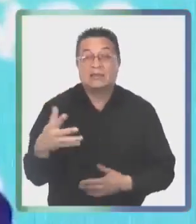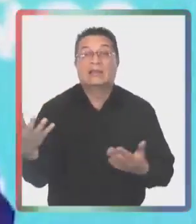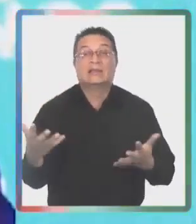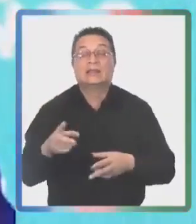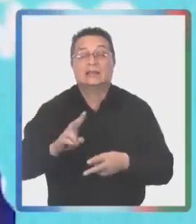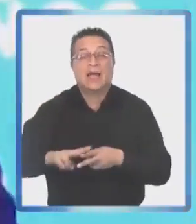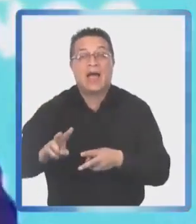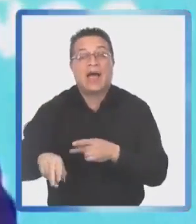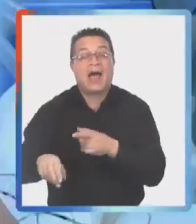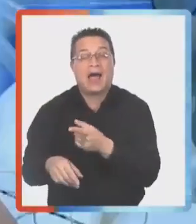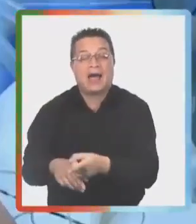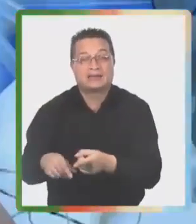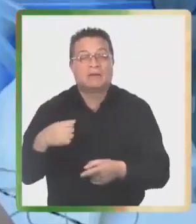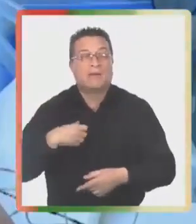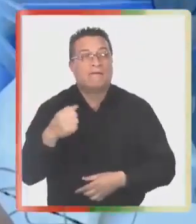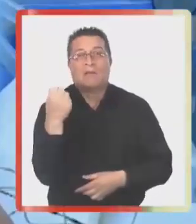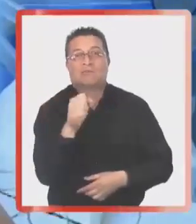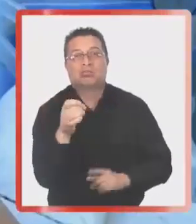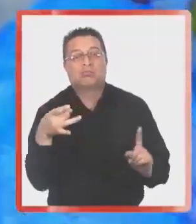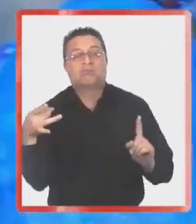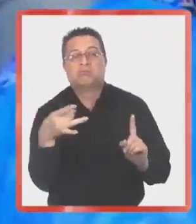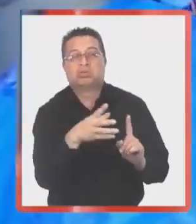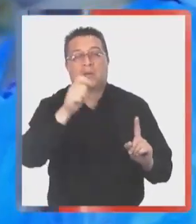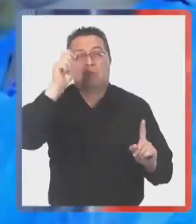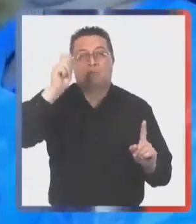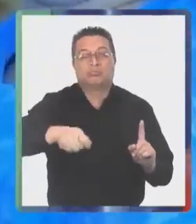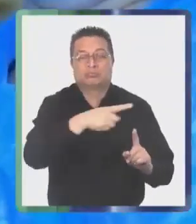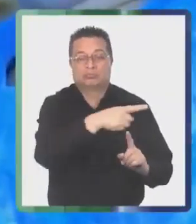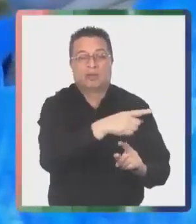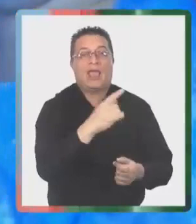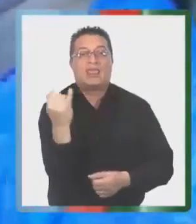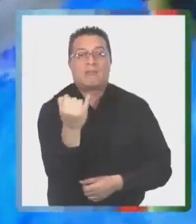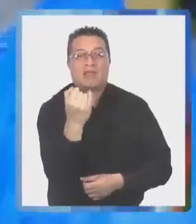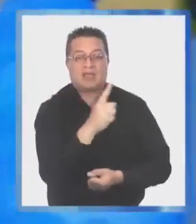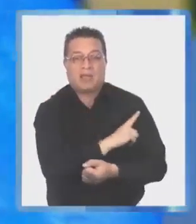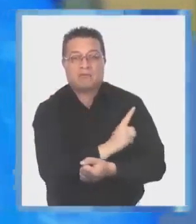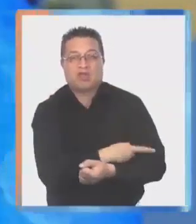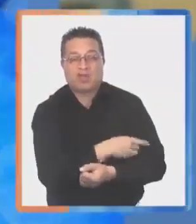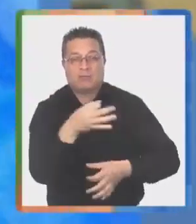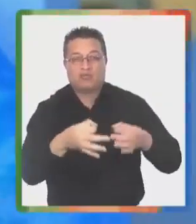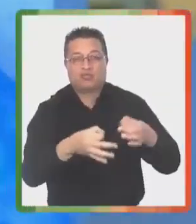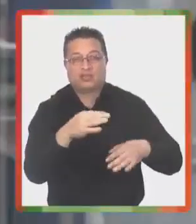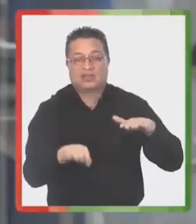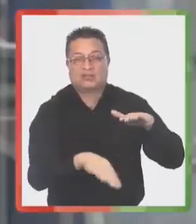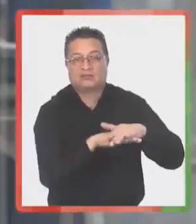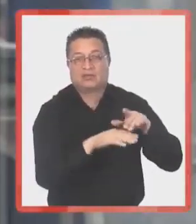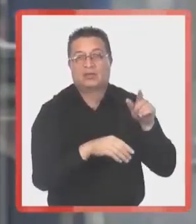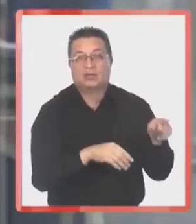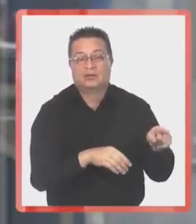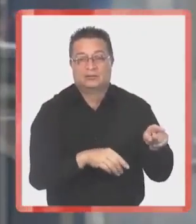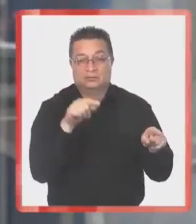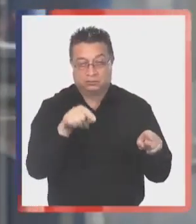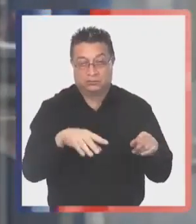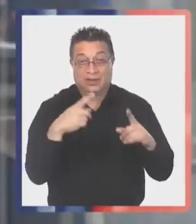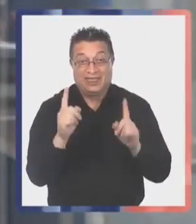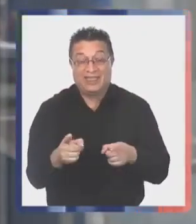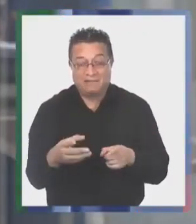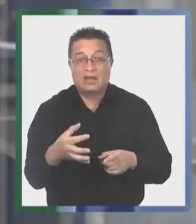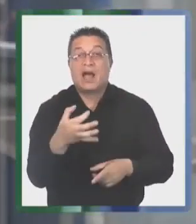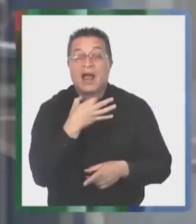en la práctica realiza es evadir el cumplimiento del fallo de un poder independiente. Tenemos que garantizar a la vez